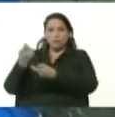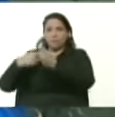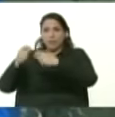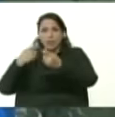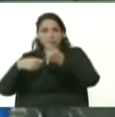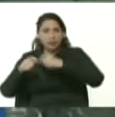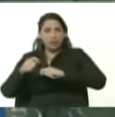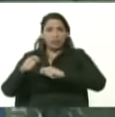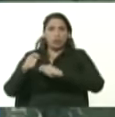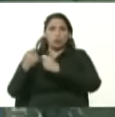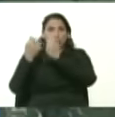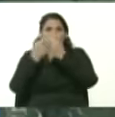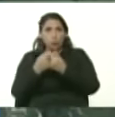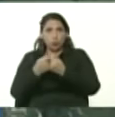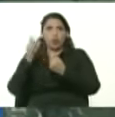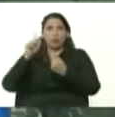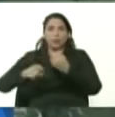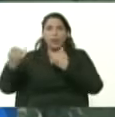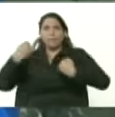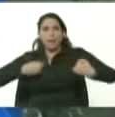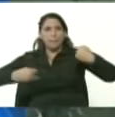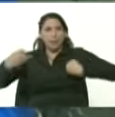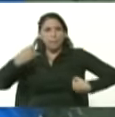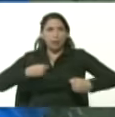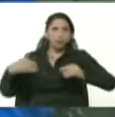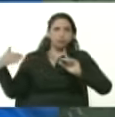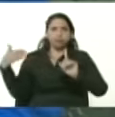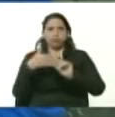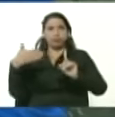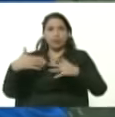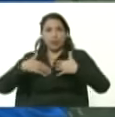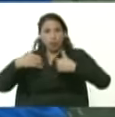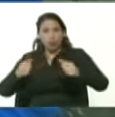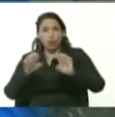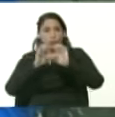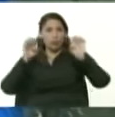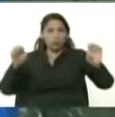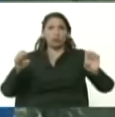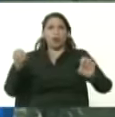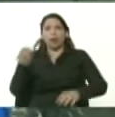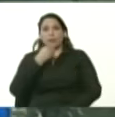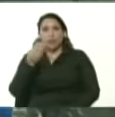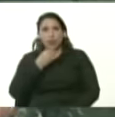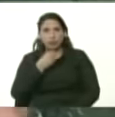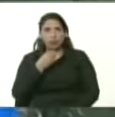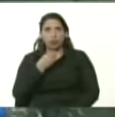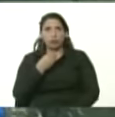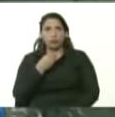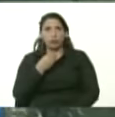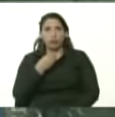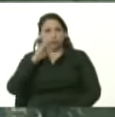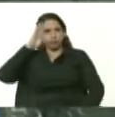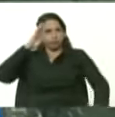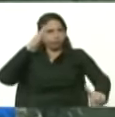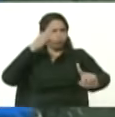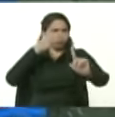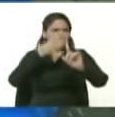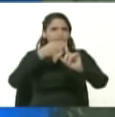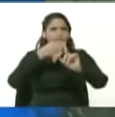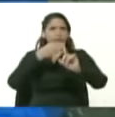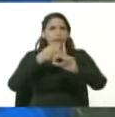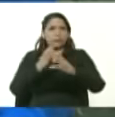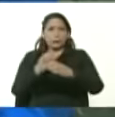total, afectación a la salud, a la educación, a la alimentación, dirigidas principalmente a